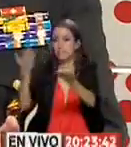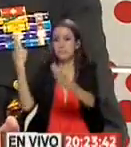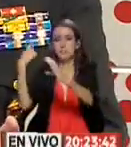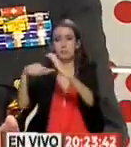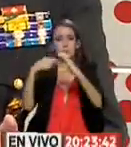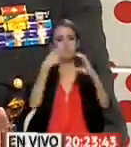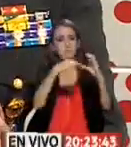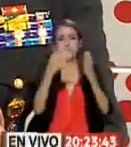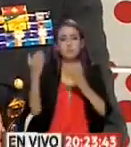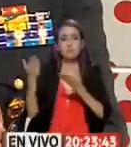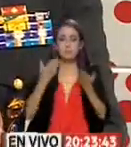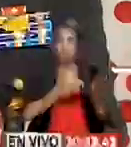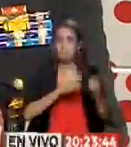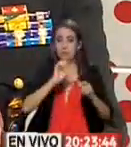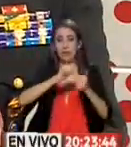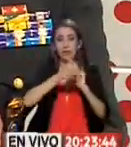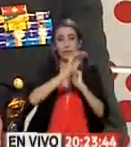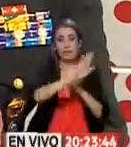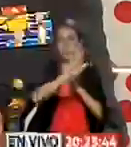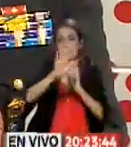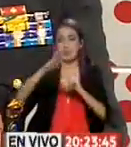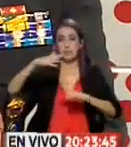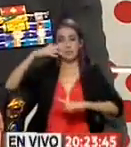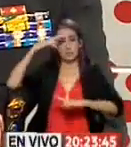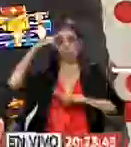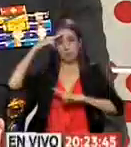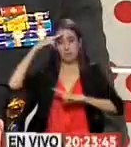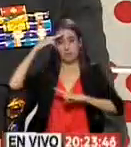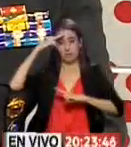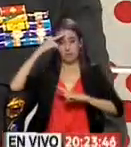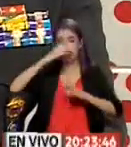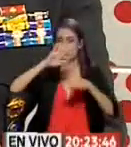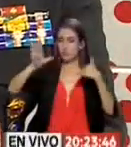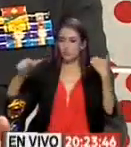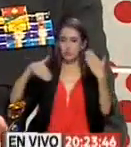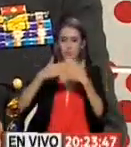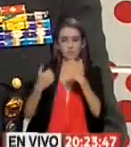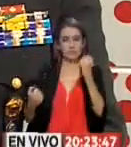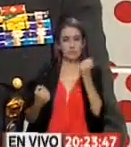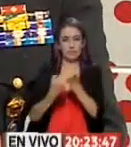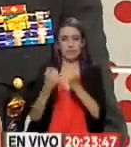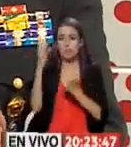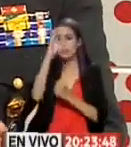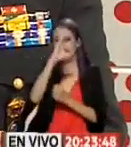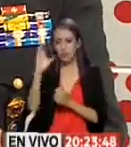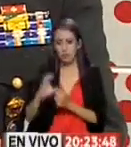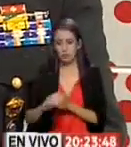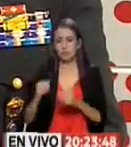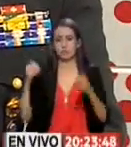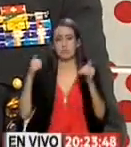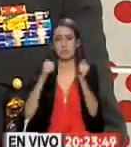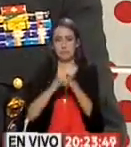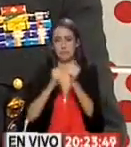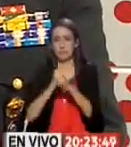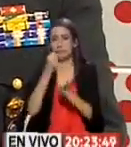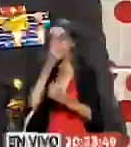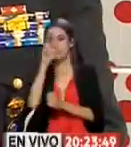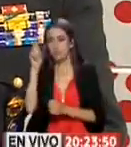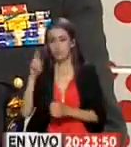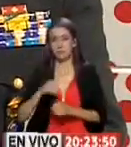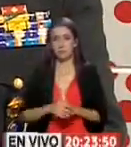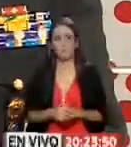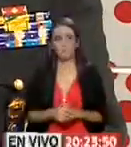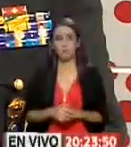de campaña a cada soldado en todas las posiciones de combate, en el litoral, en la frontera sur, en el Valle del